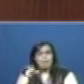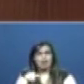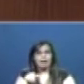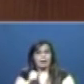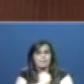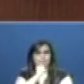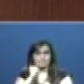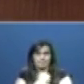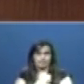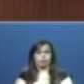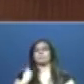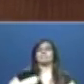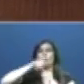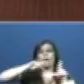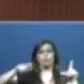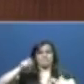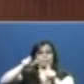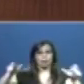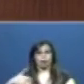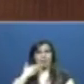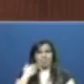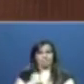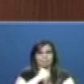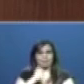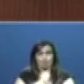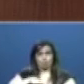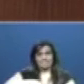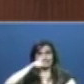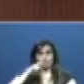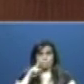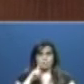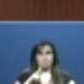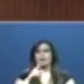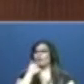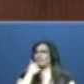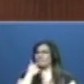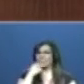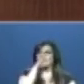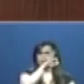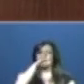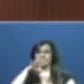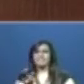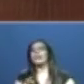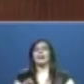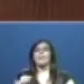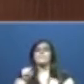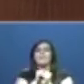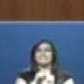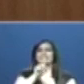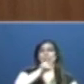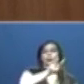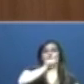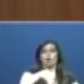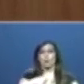población activa del primer trimestre de 2013 ha reflejado una tasa de de paro del 22,7